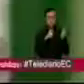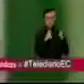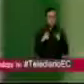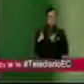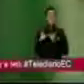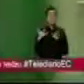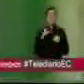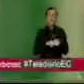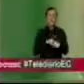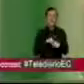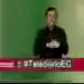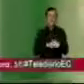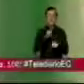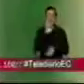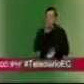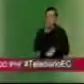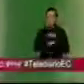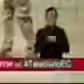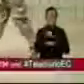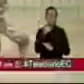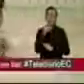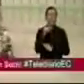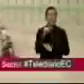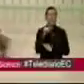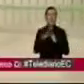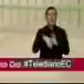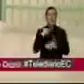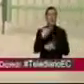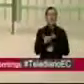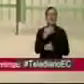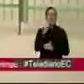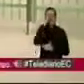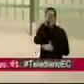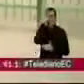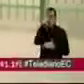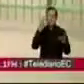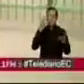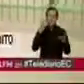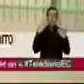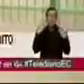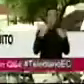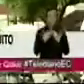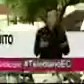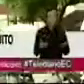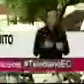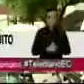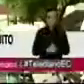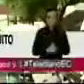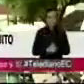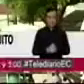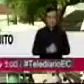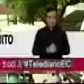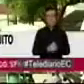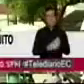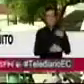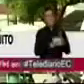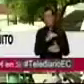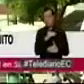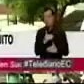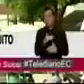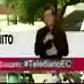de las 17 horas de este jueves en los exteriores del Hospital Guayaquil en el Puerto Principal. Con el pasar de los minutos